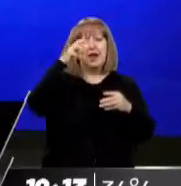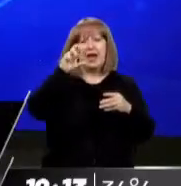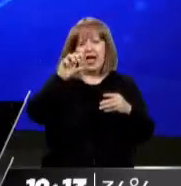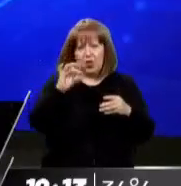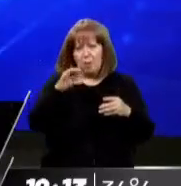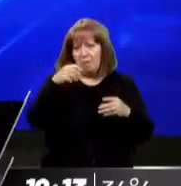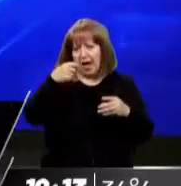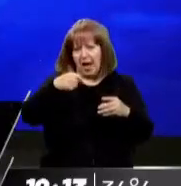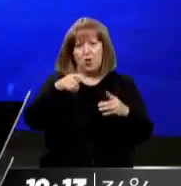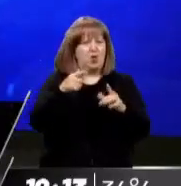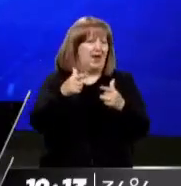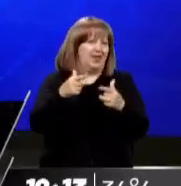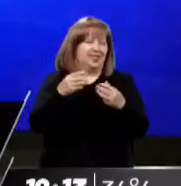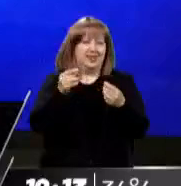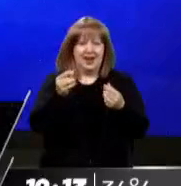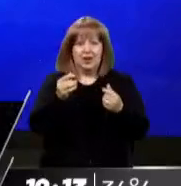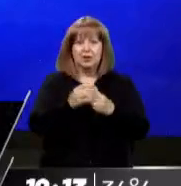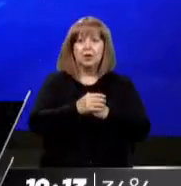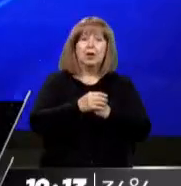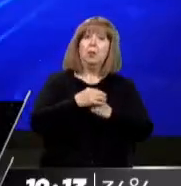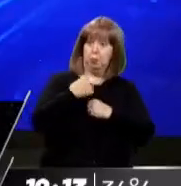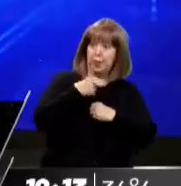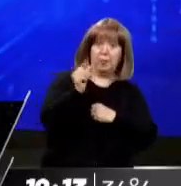transacciones específicas, pueden pedir préstamos?